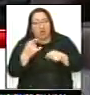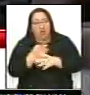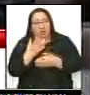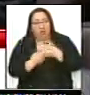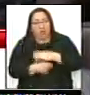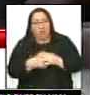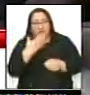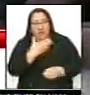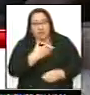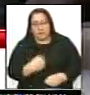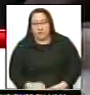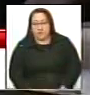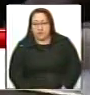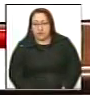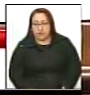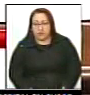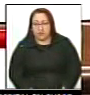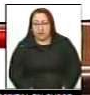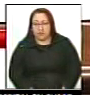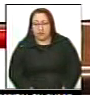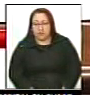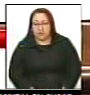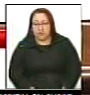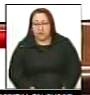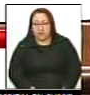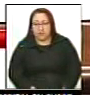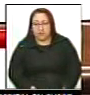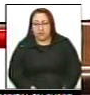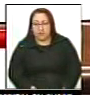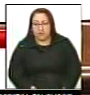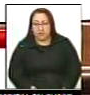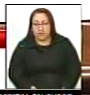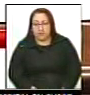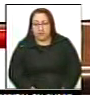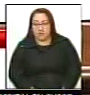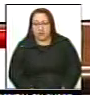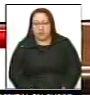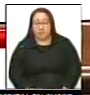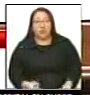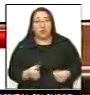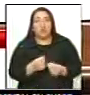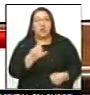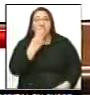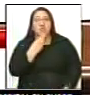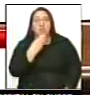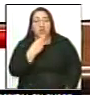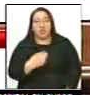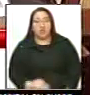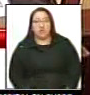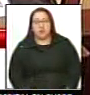La corrupción. Gracias, presidente. Gracias, congresista. Tiene la palabra el congresista Mauricio Müller.